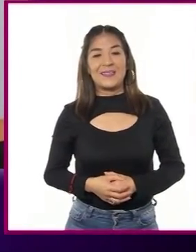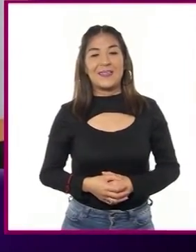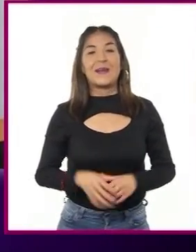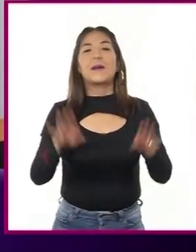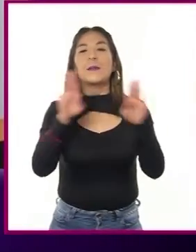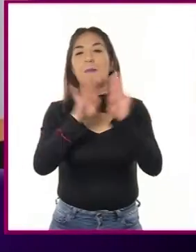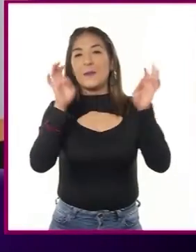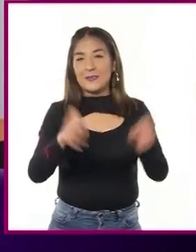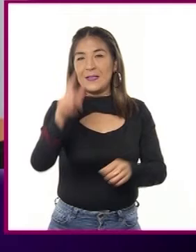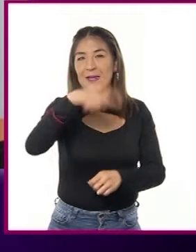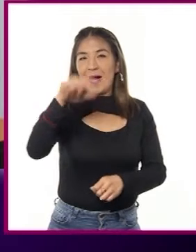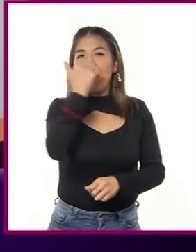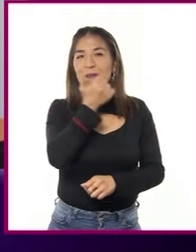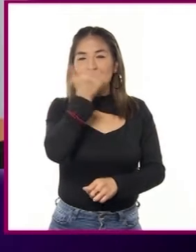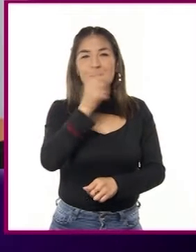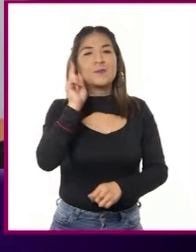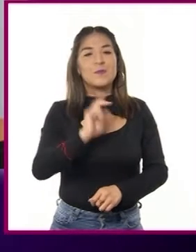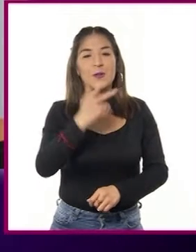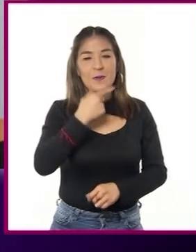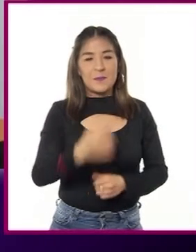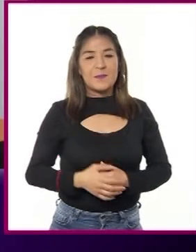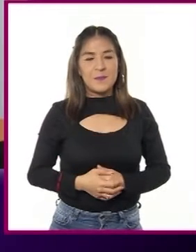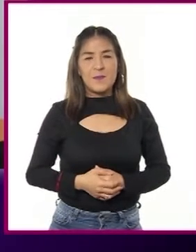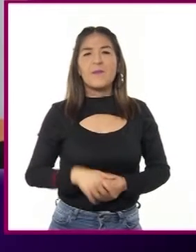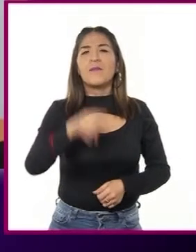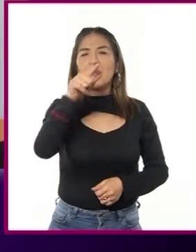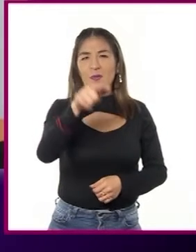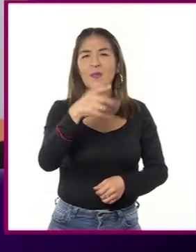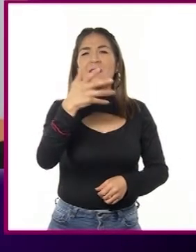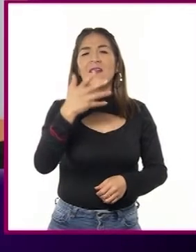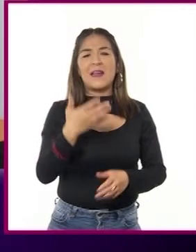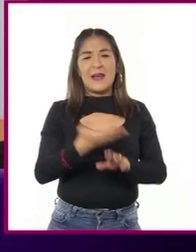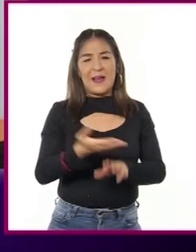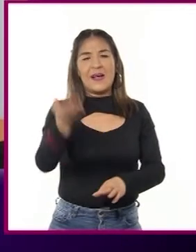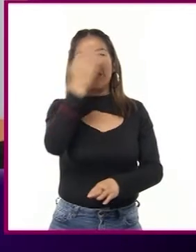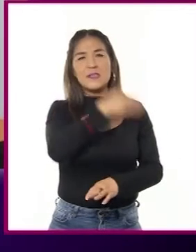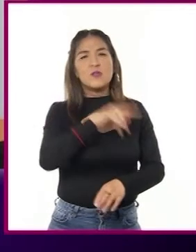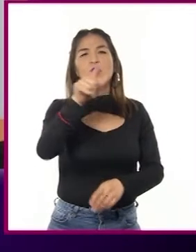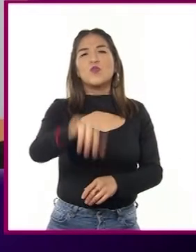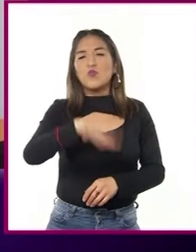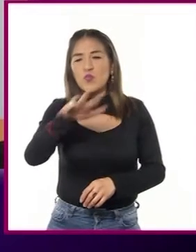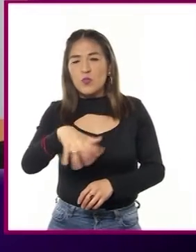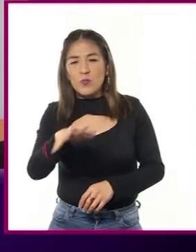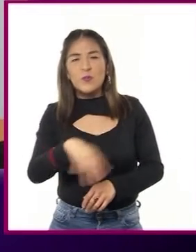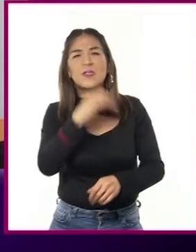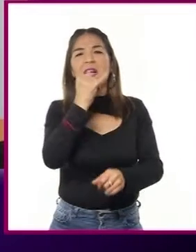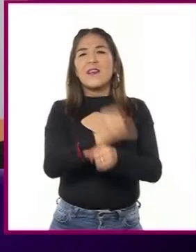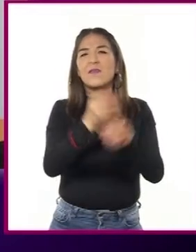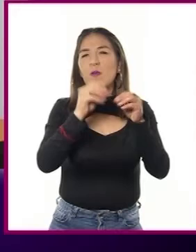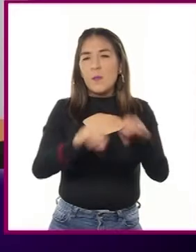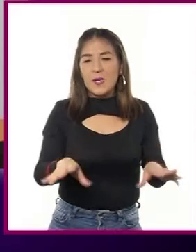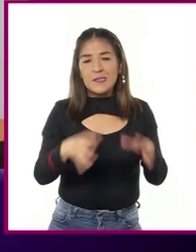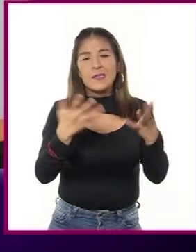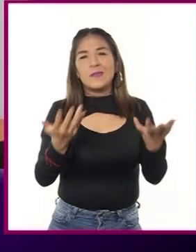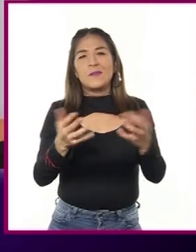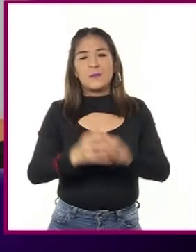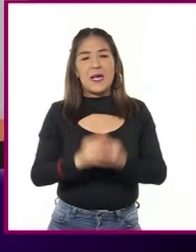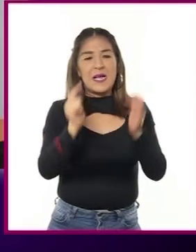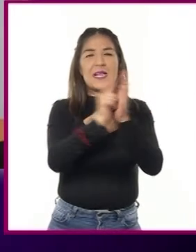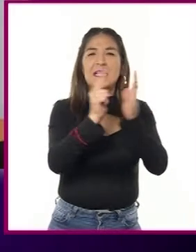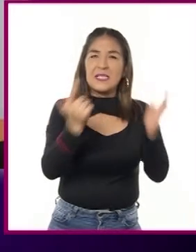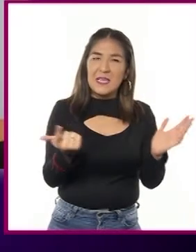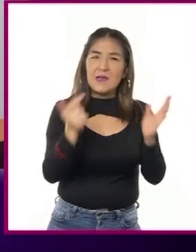¿Cómo están, alumnas y alumnos? ¿Les ha pasado que cuando están buscando información, ya sea en